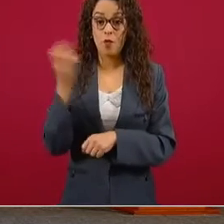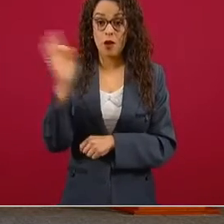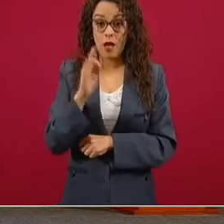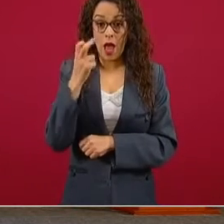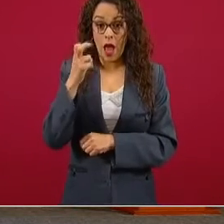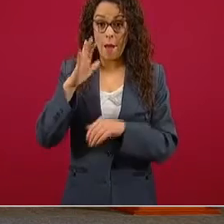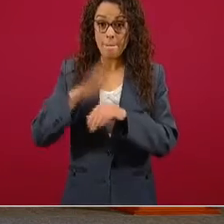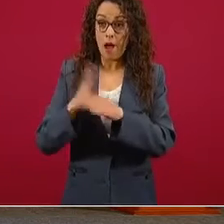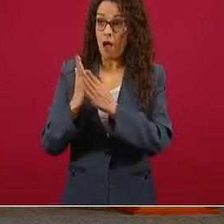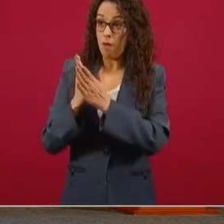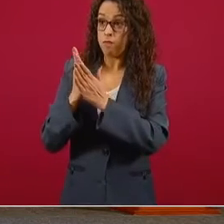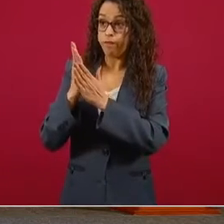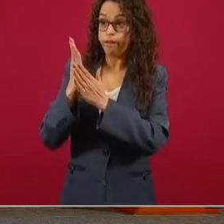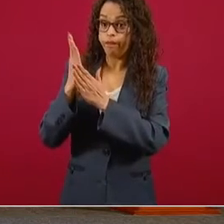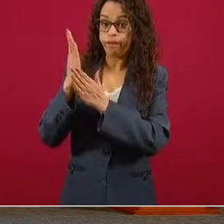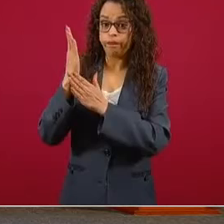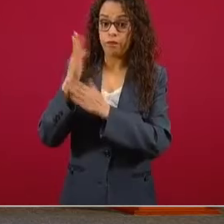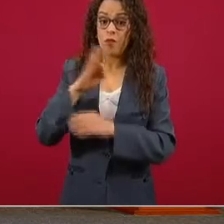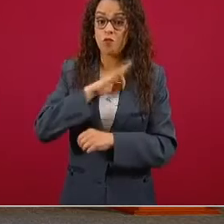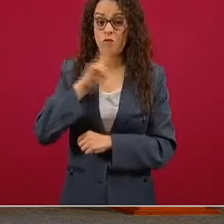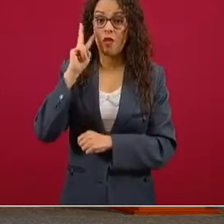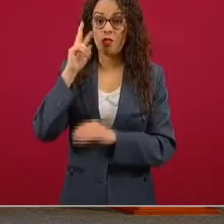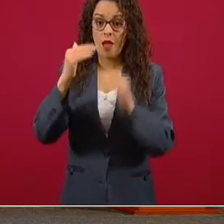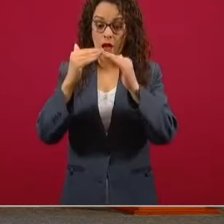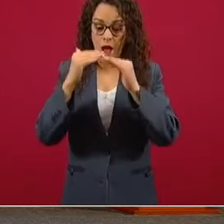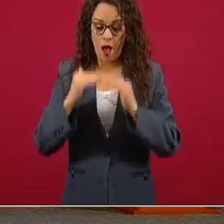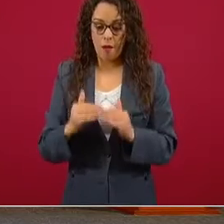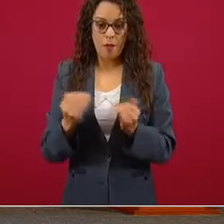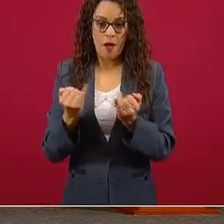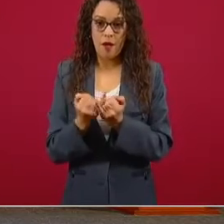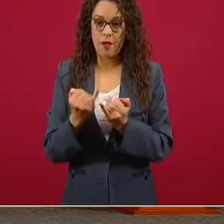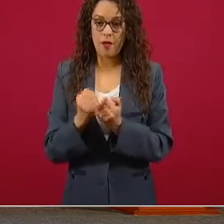se tiene que reflejar abajo.